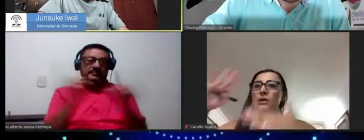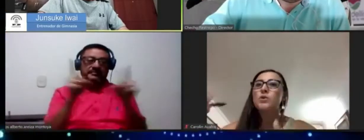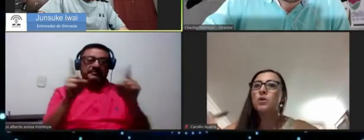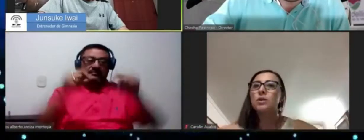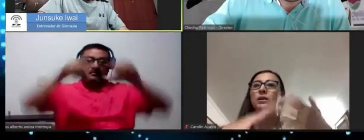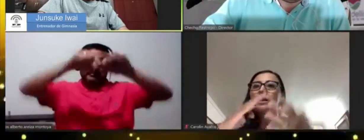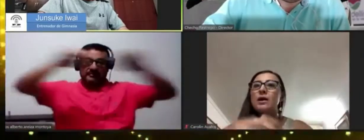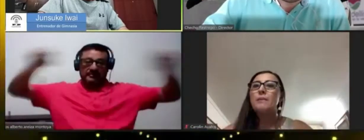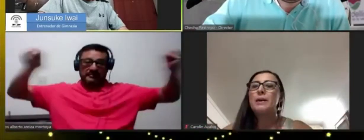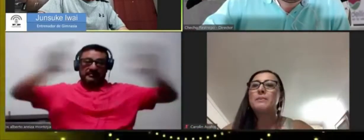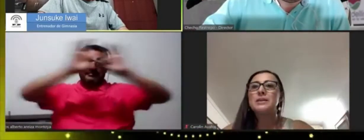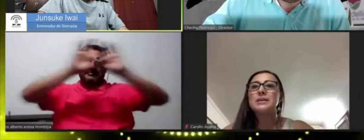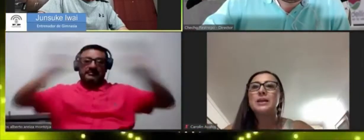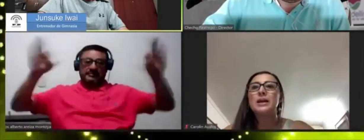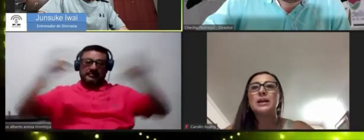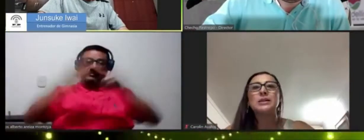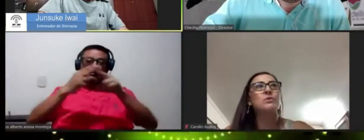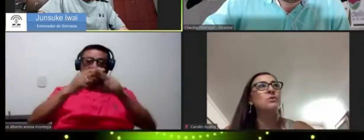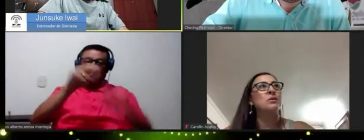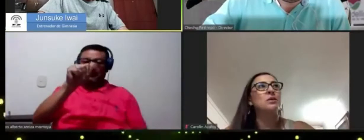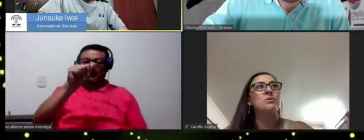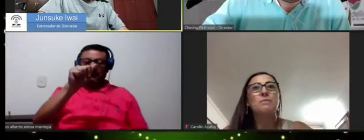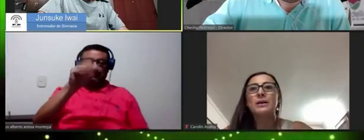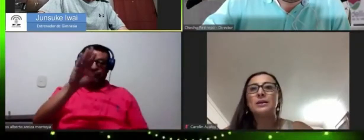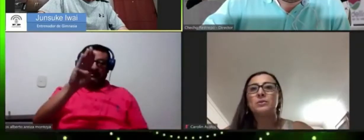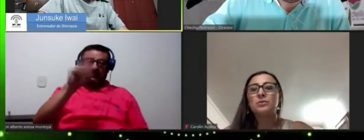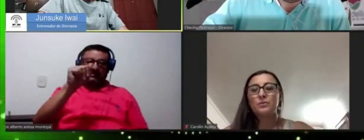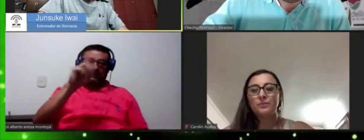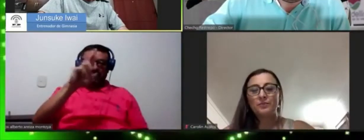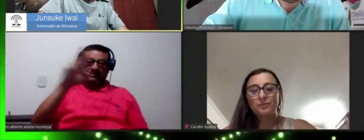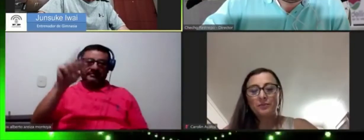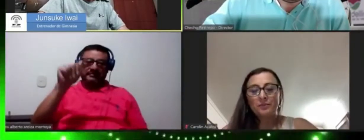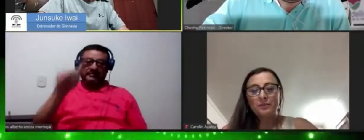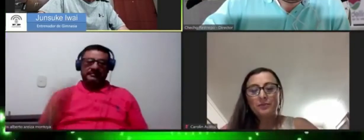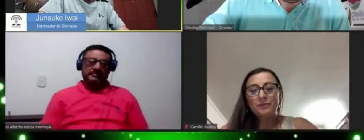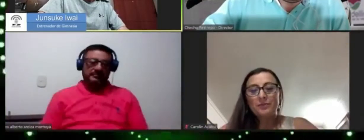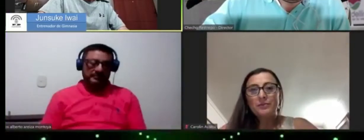un orden para presentar esos aparatos.